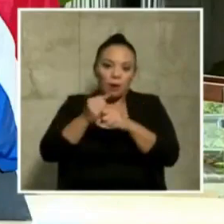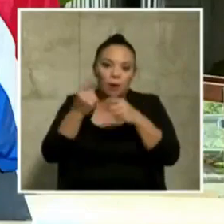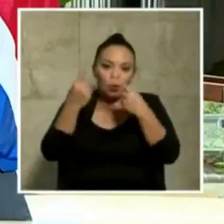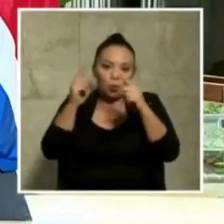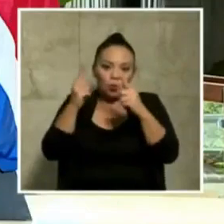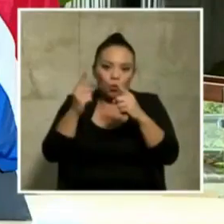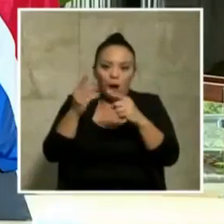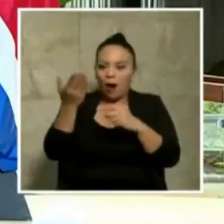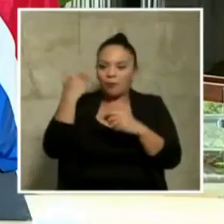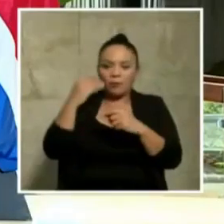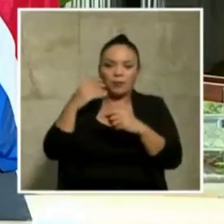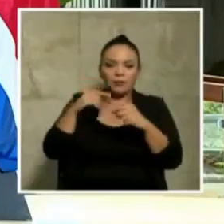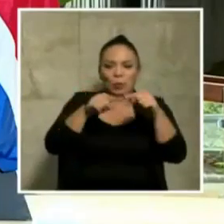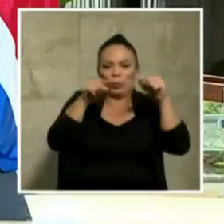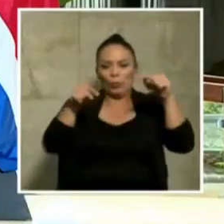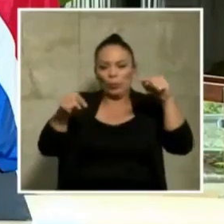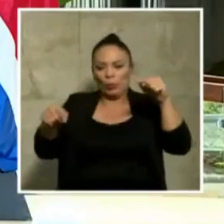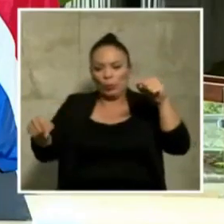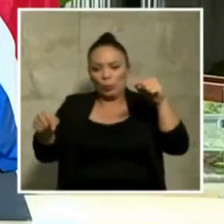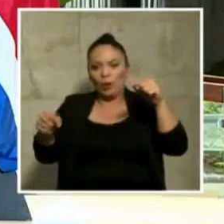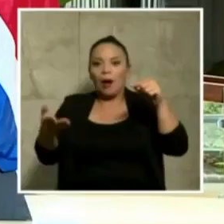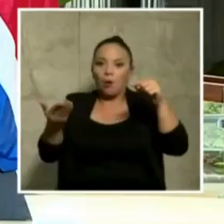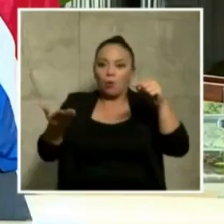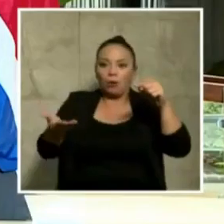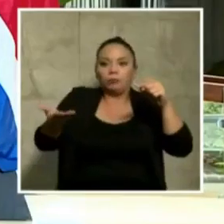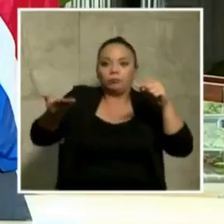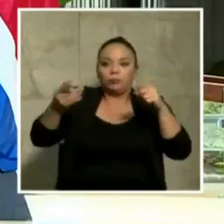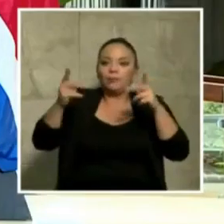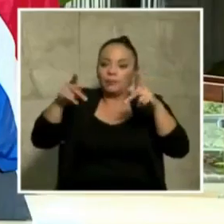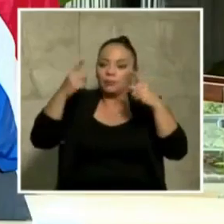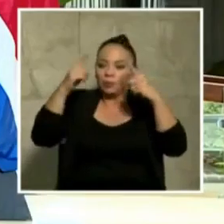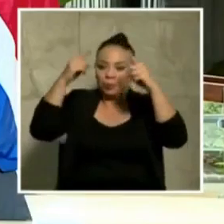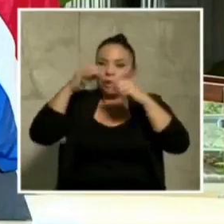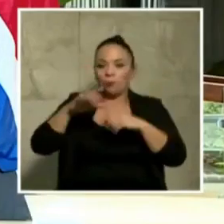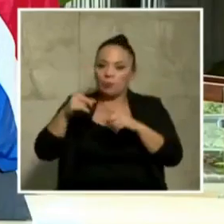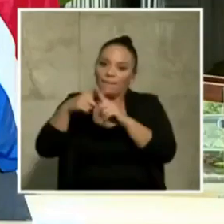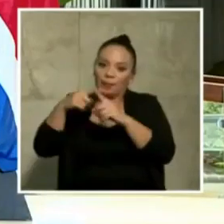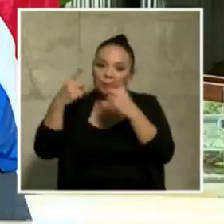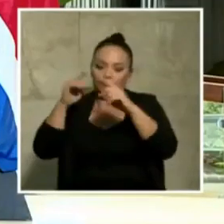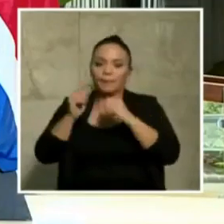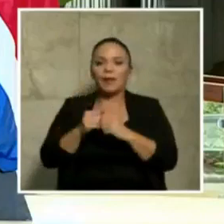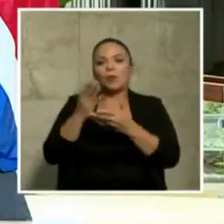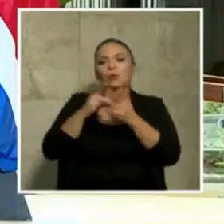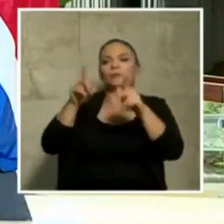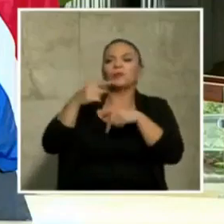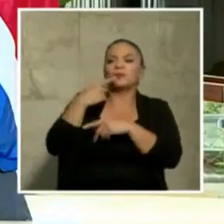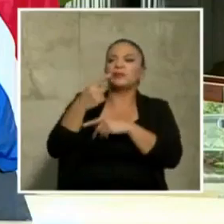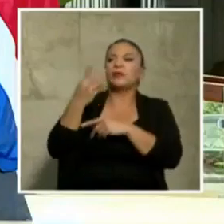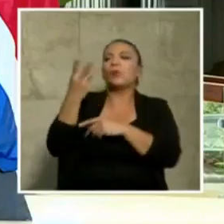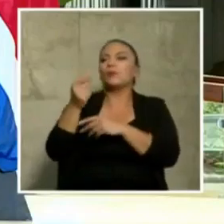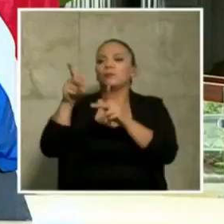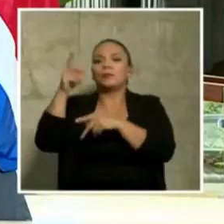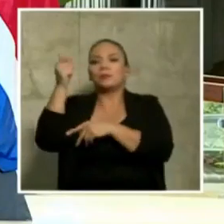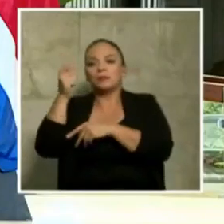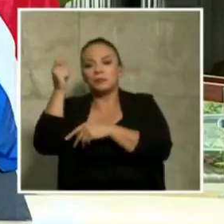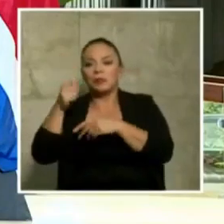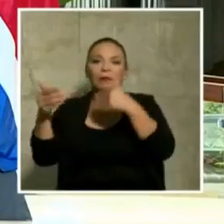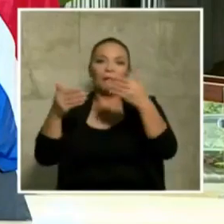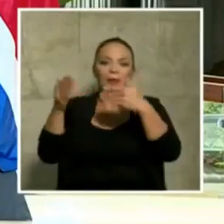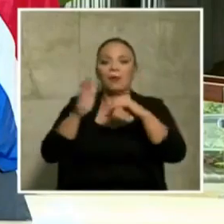ventaja. Hay gente que le busca pelos y cuántos se pensionaron. Y, bueno, pero la verdad es que el desempleo se cayó a la